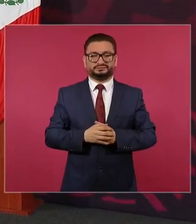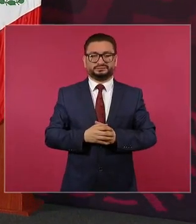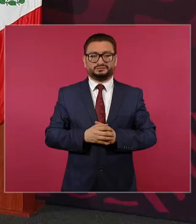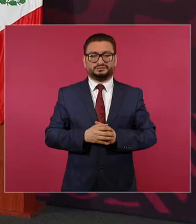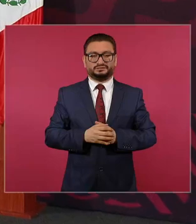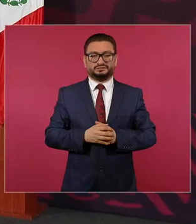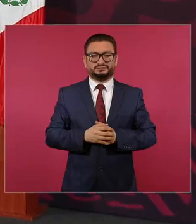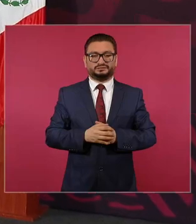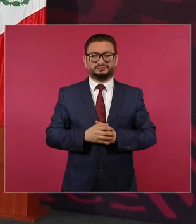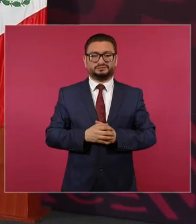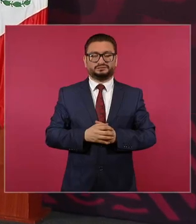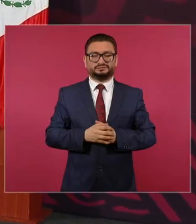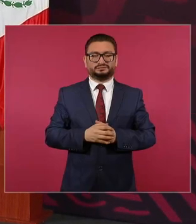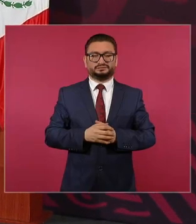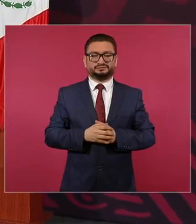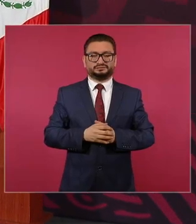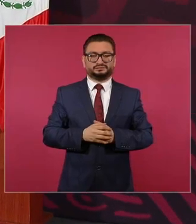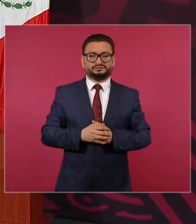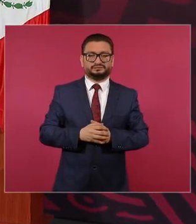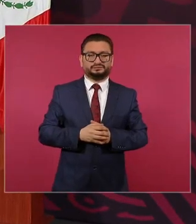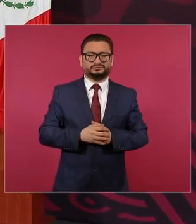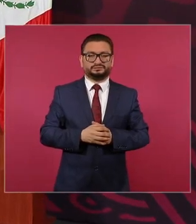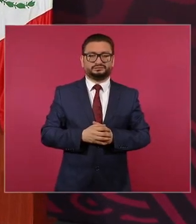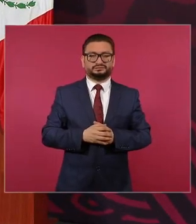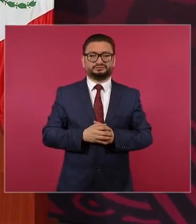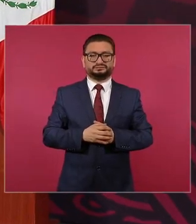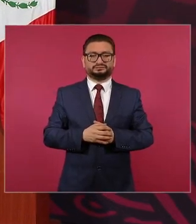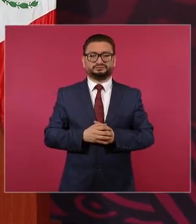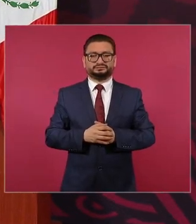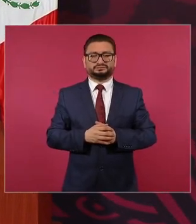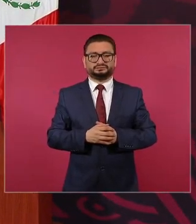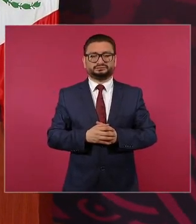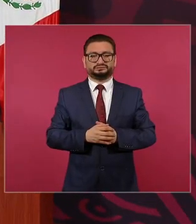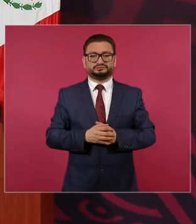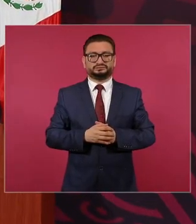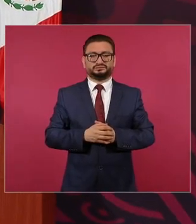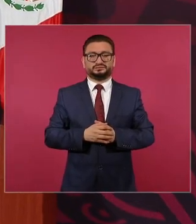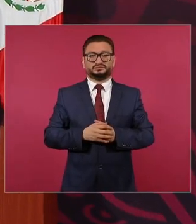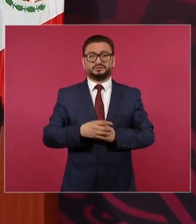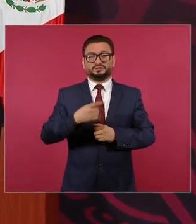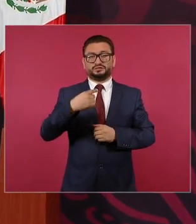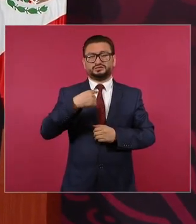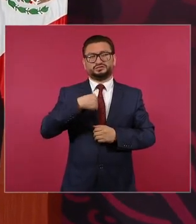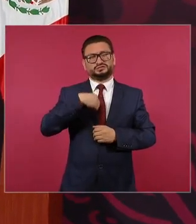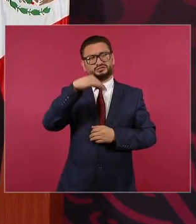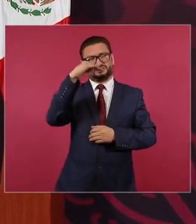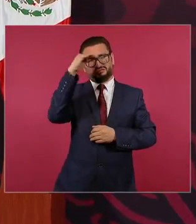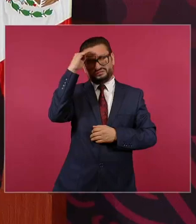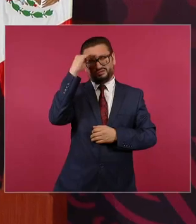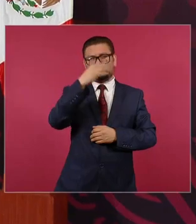pienso que hay que hacer la autocrítica,